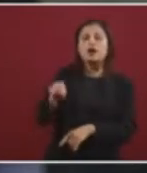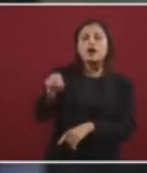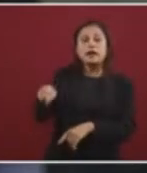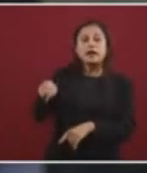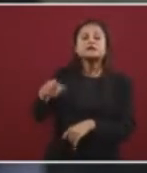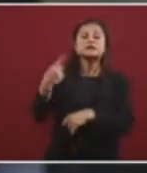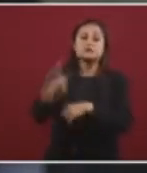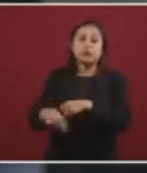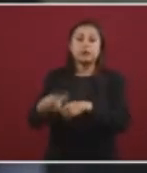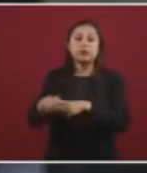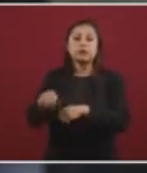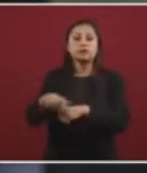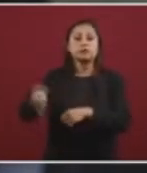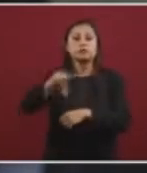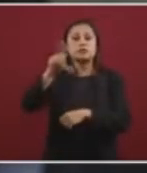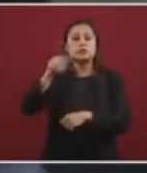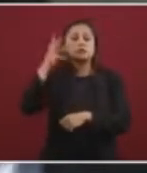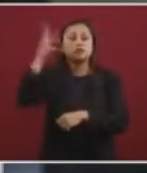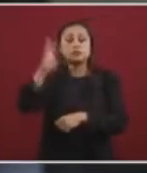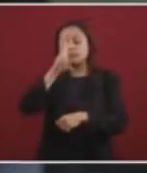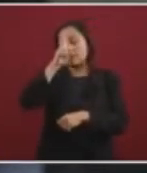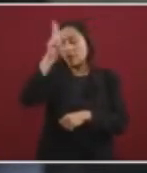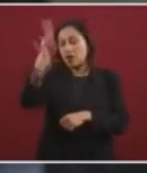las amenazas acaban en violencia real.